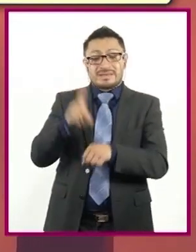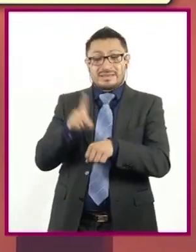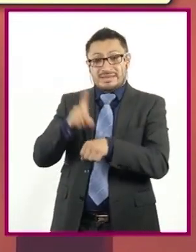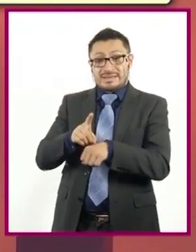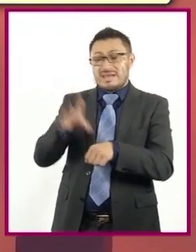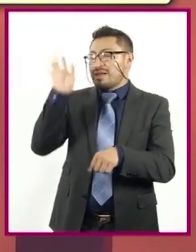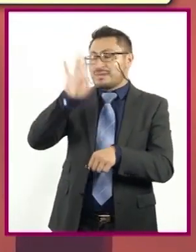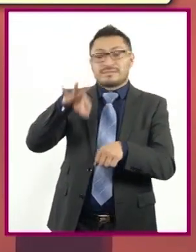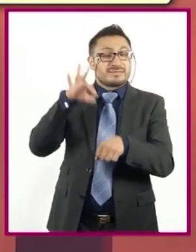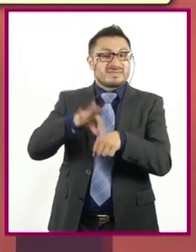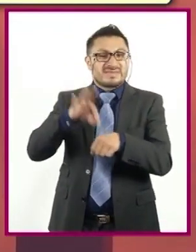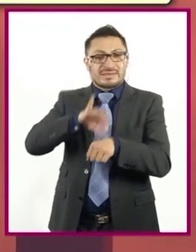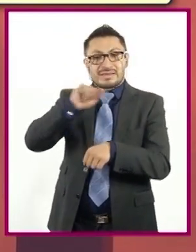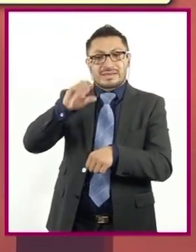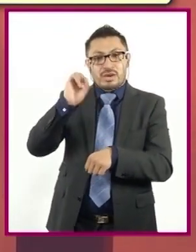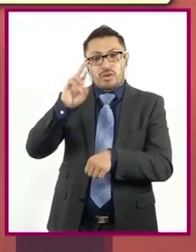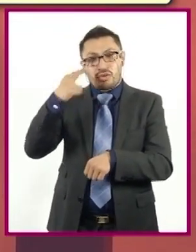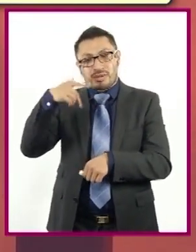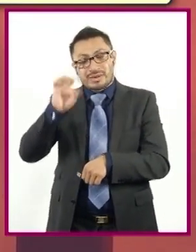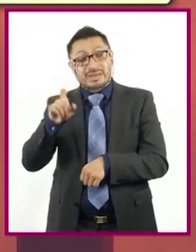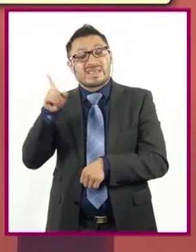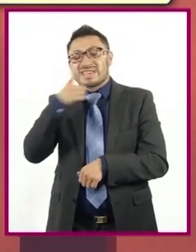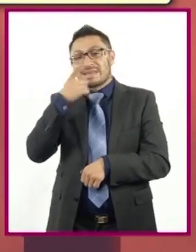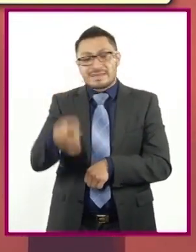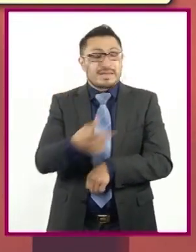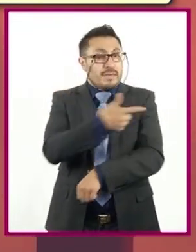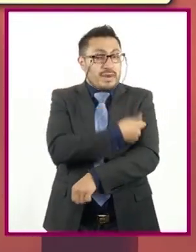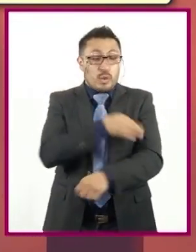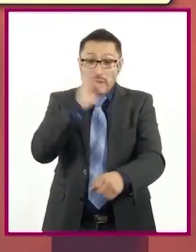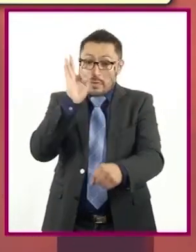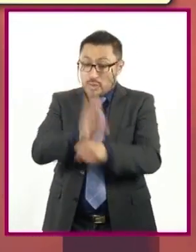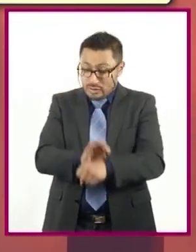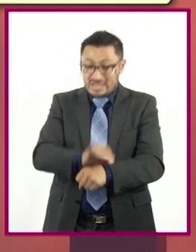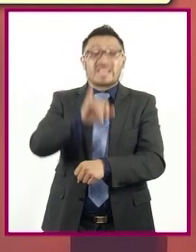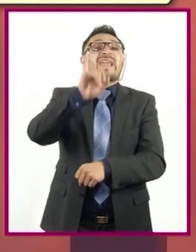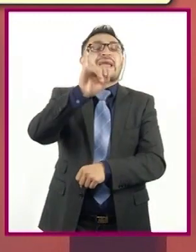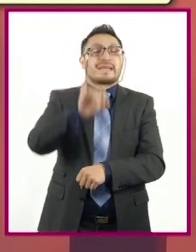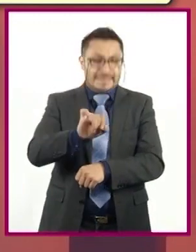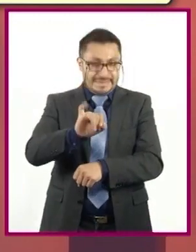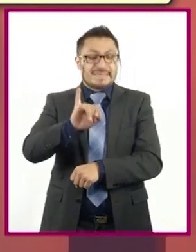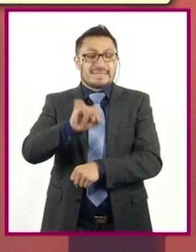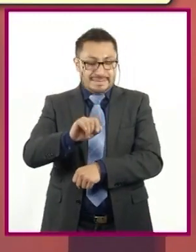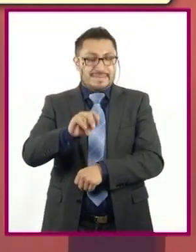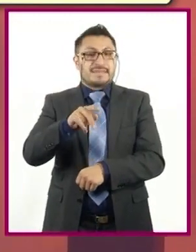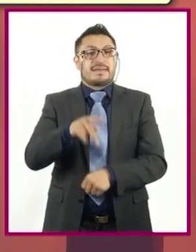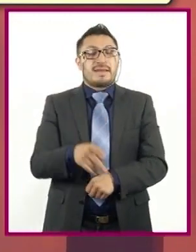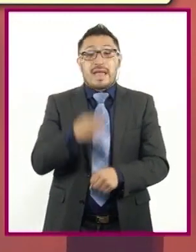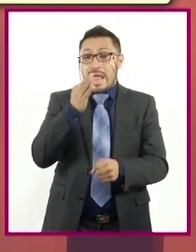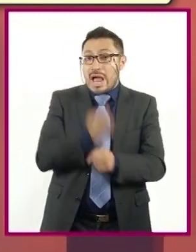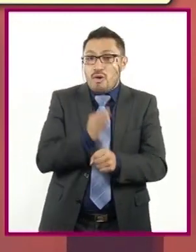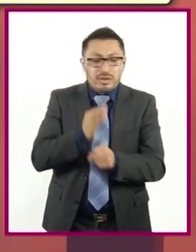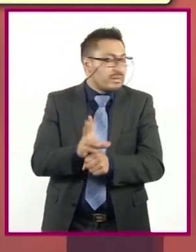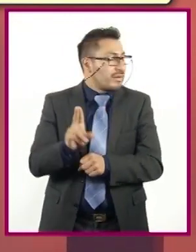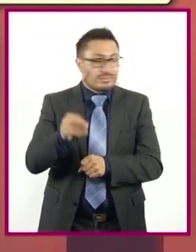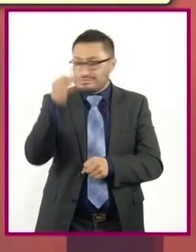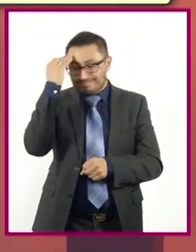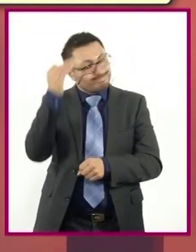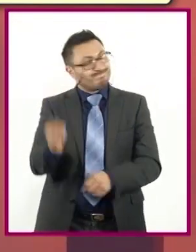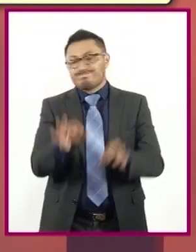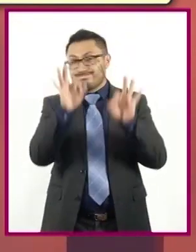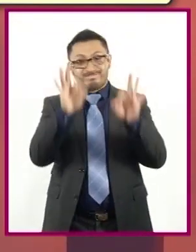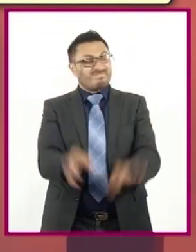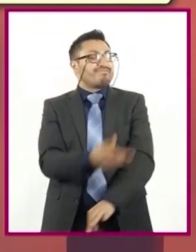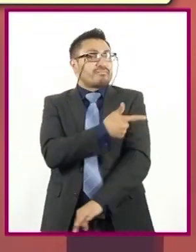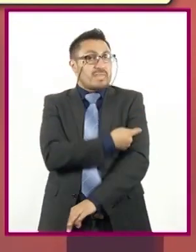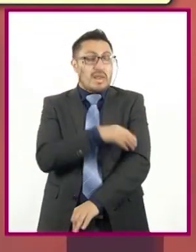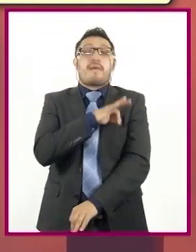destacó: la vacuna protege, de eso no hay la menor duda. Y aunque ahorita no es el tiempo ideal para vacunarse,